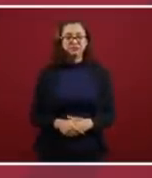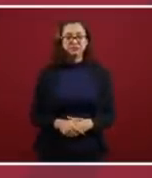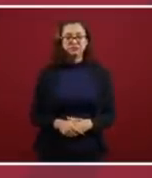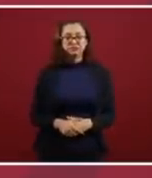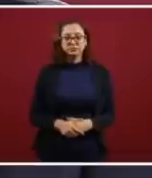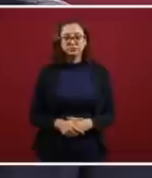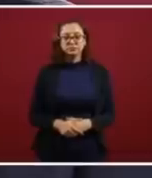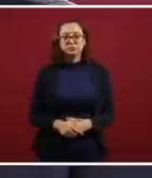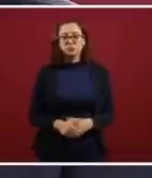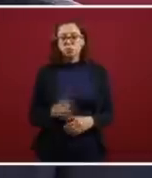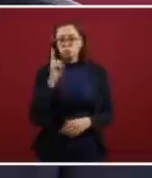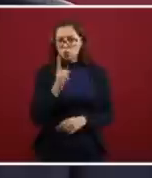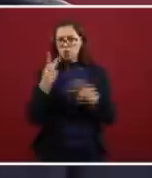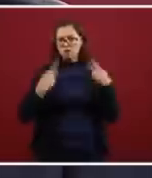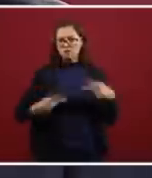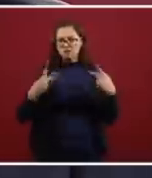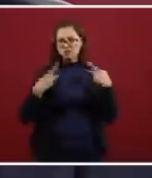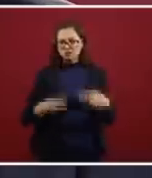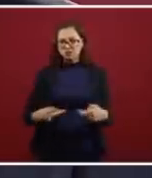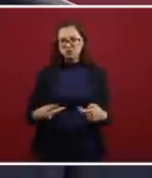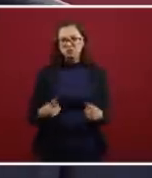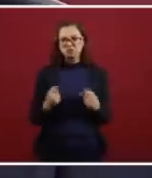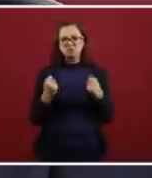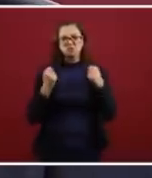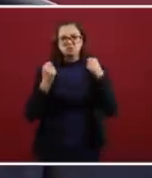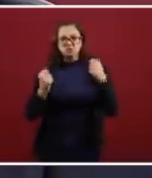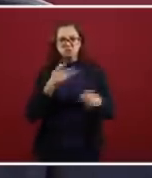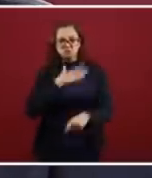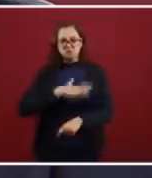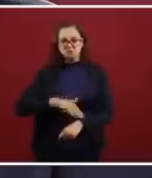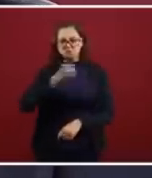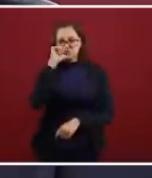El que comete una injusticia se va.